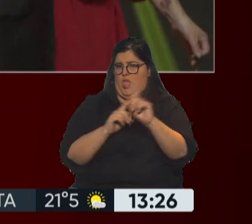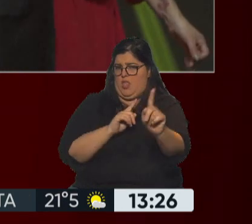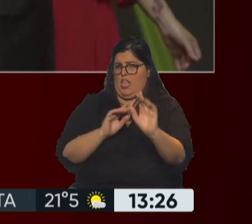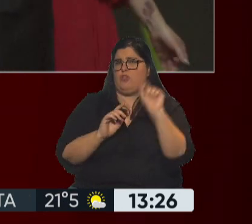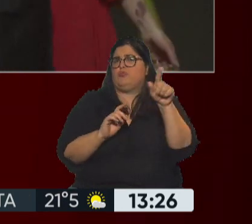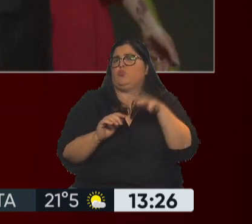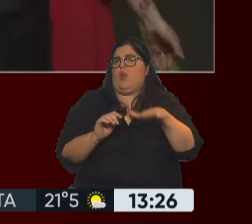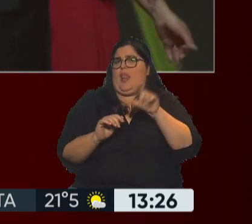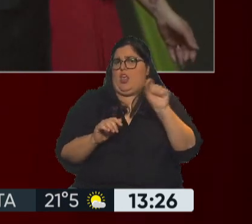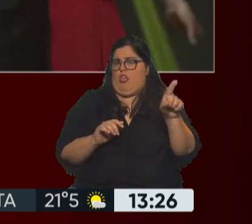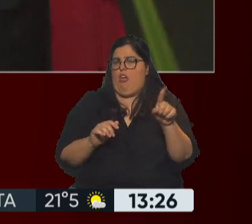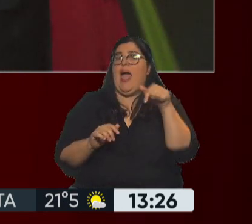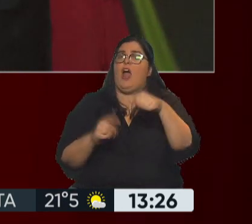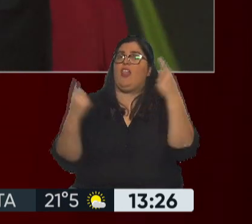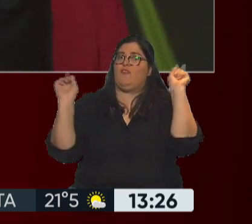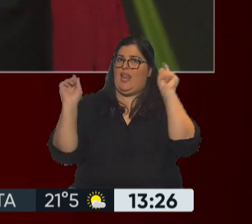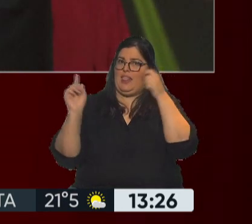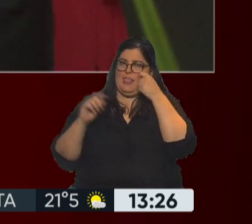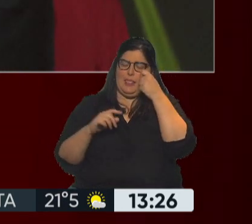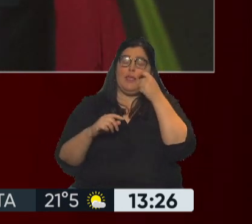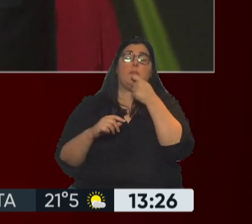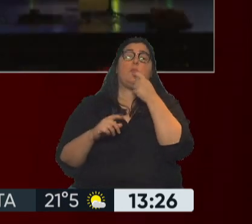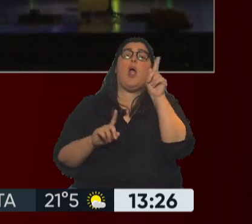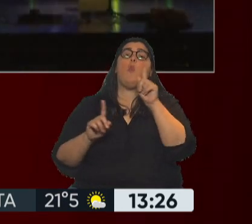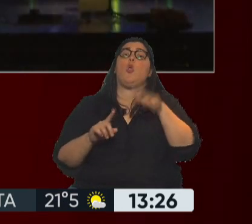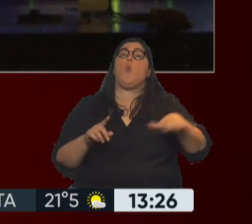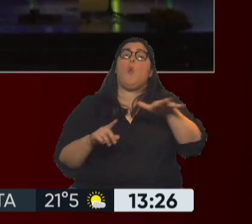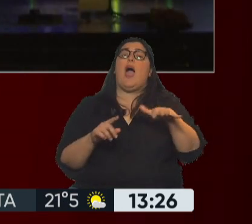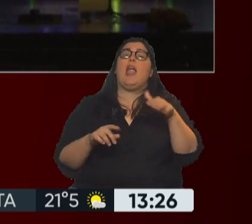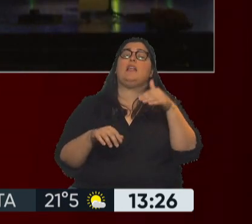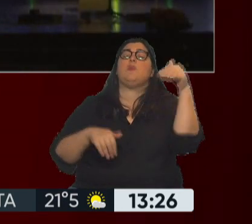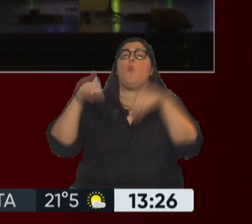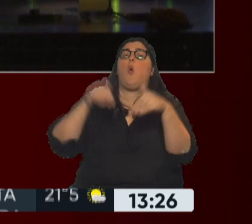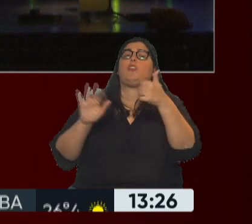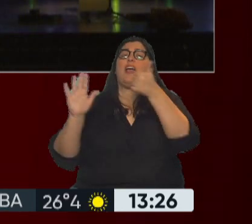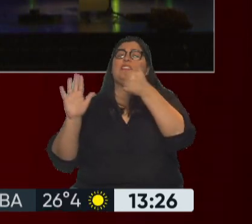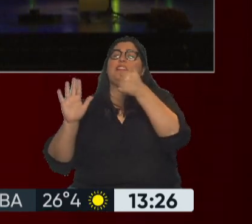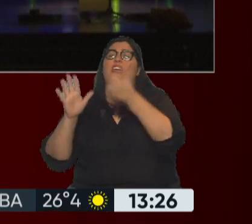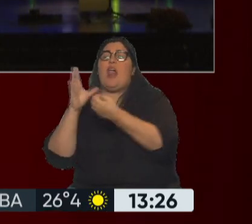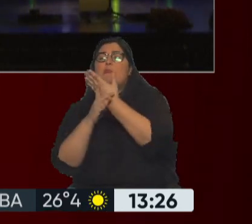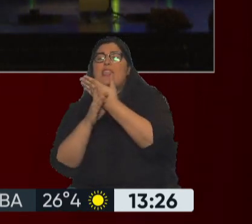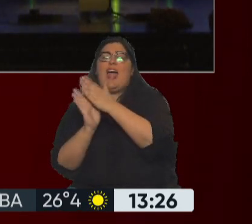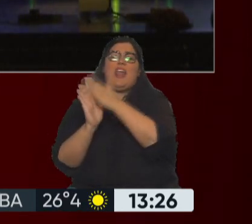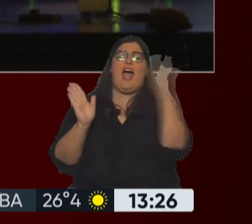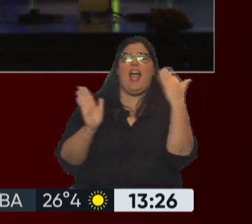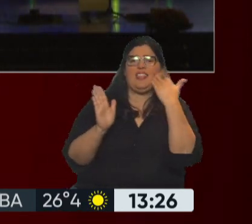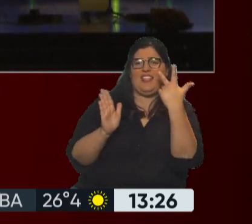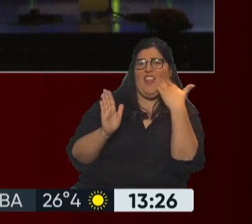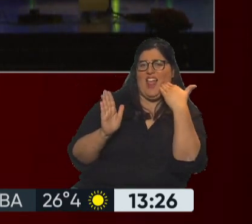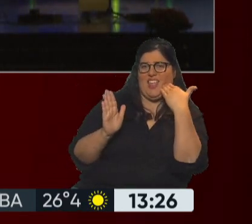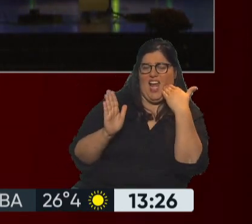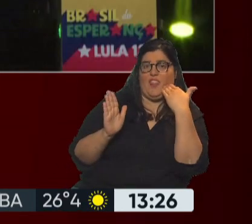su región, van a bajar. Entonces hay regiones que van a votar de las 6 de la mañana a las 15. Y